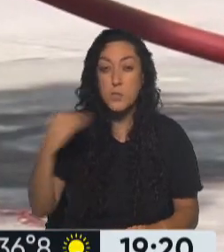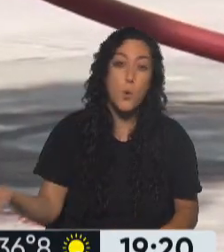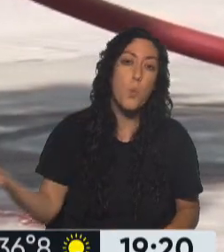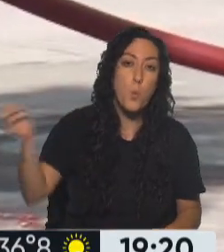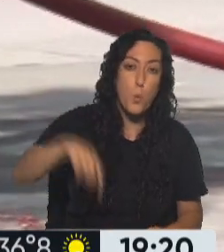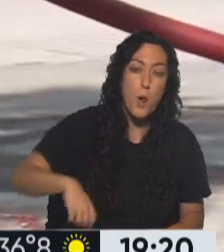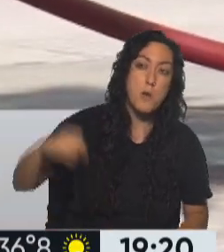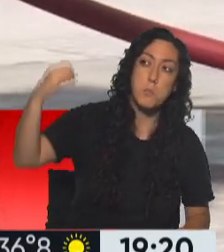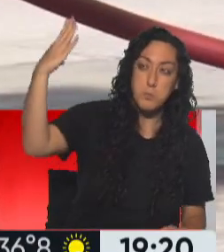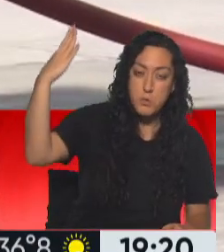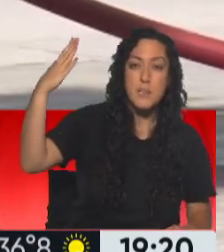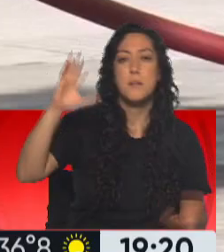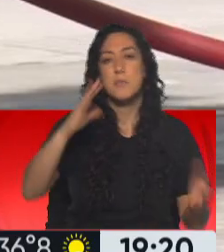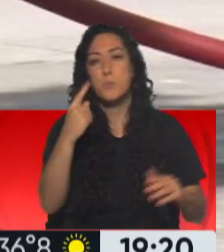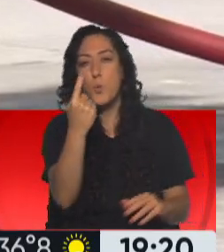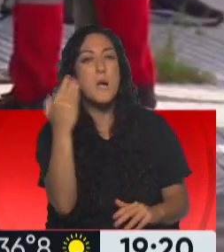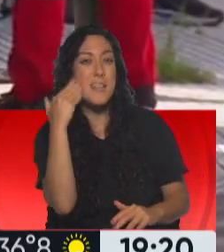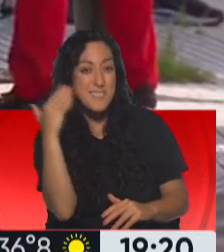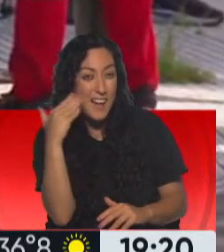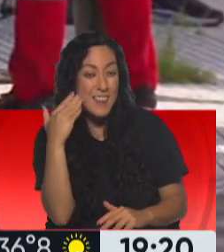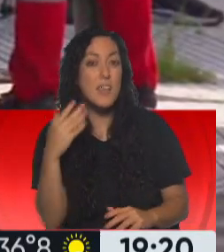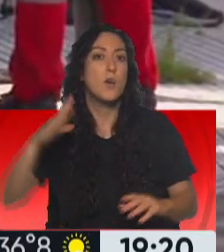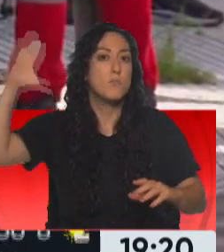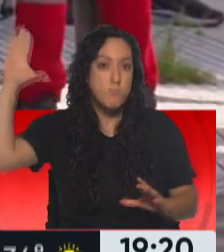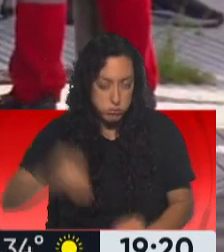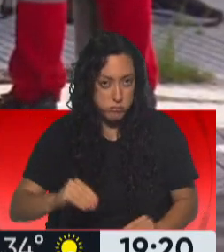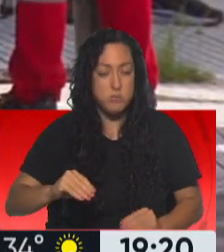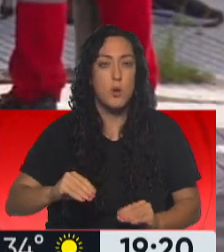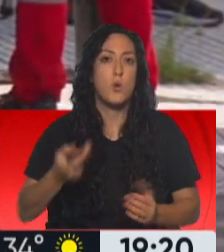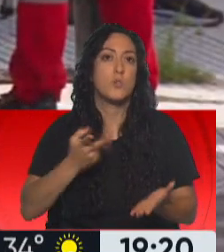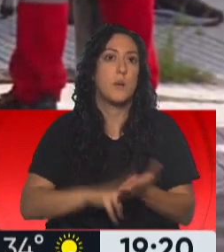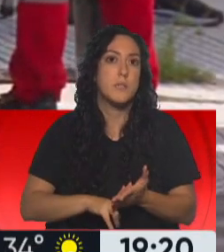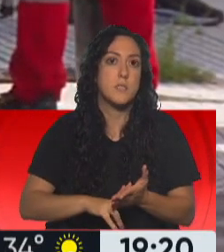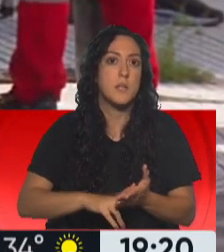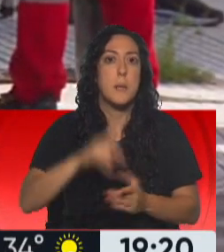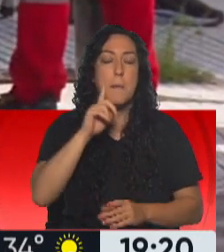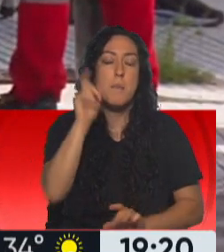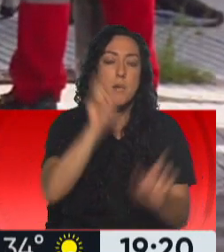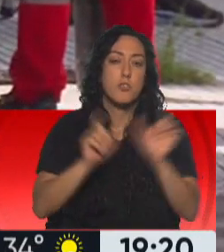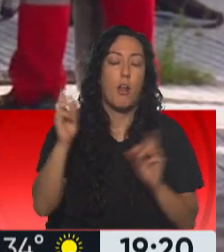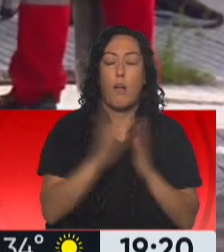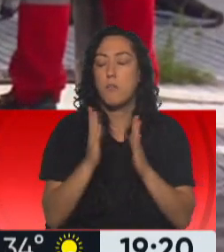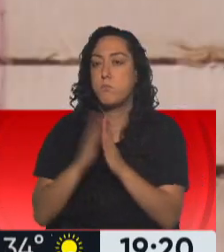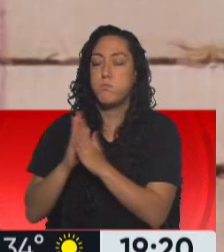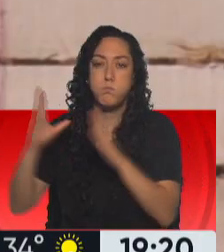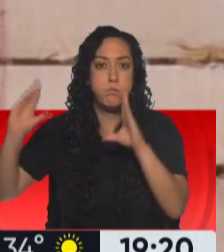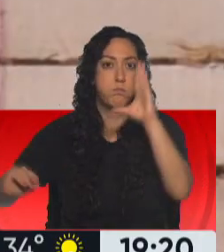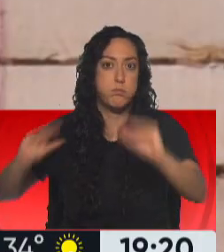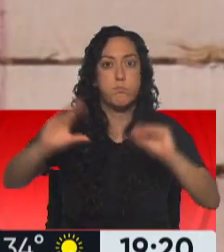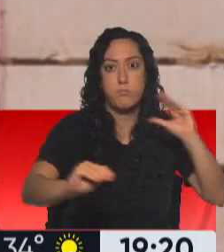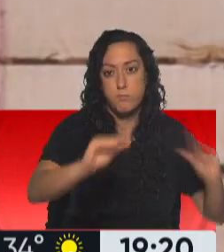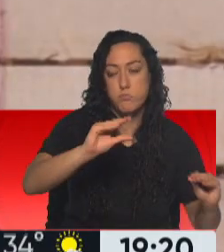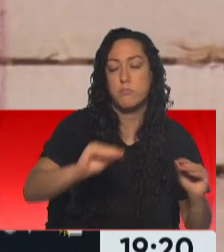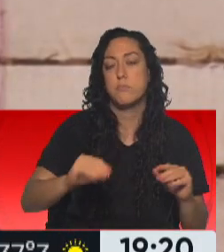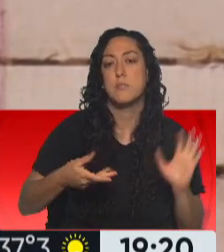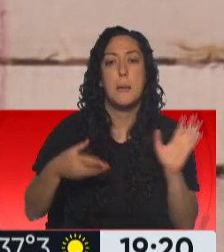con Florencia, alrededor de las 13 horas, un nuevo apagón masivo afectó a miles de usuarios. Y bueno, el pico de los afectados en